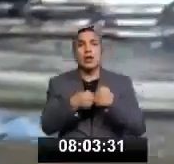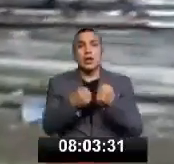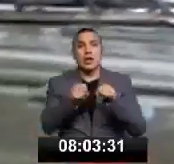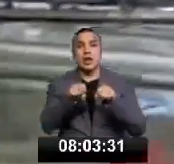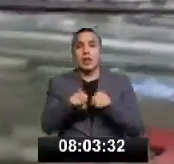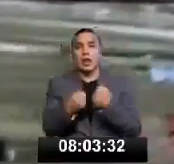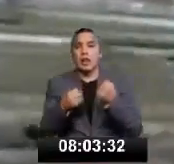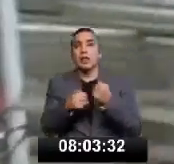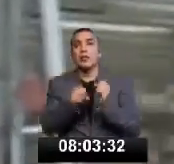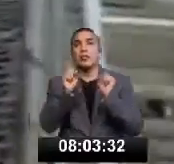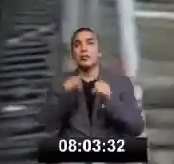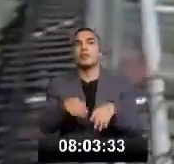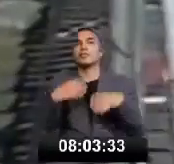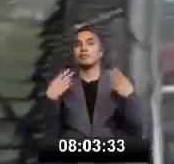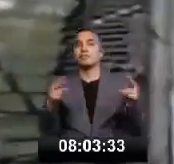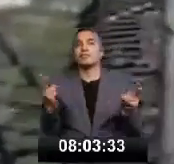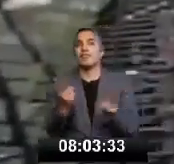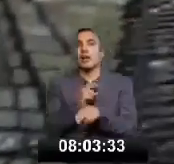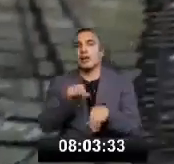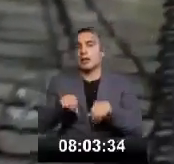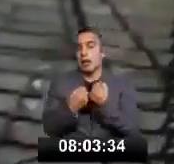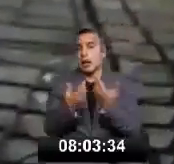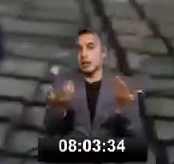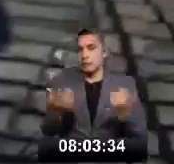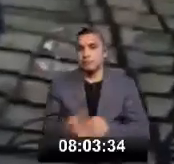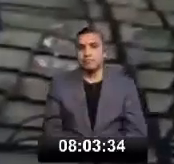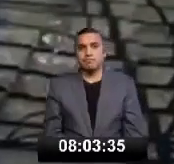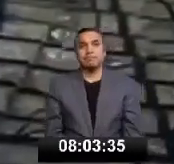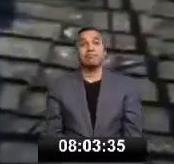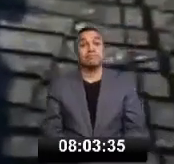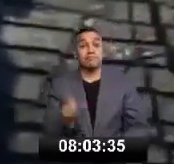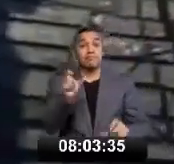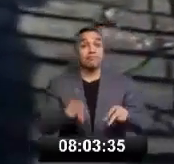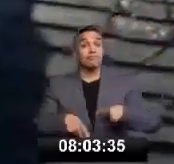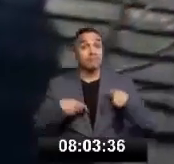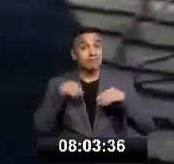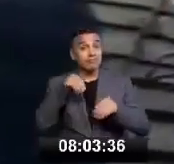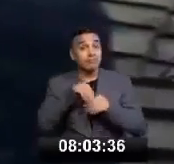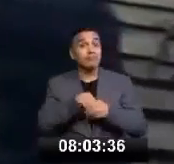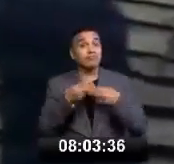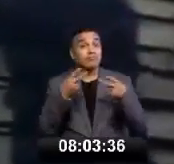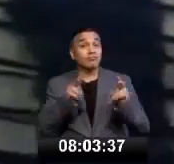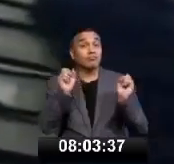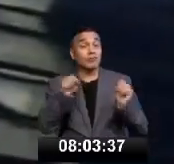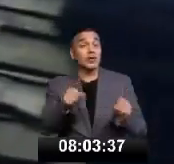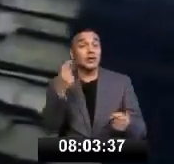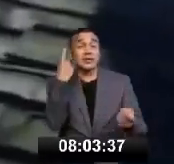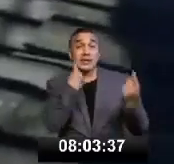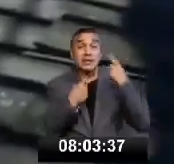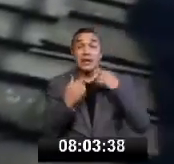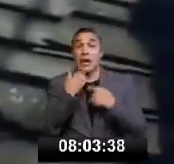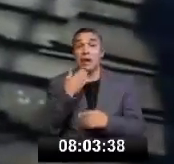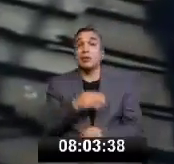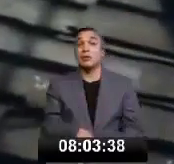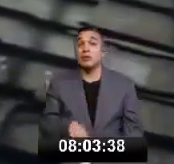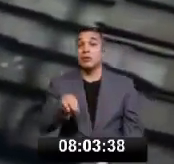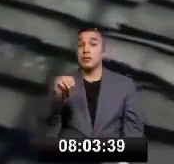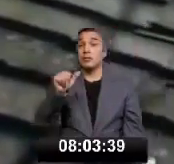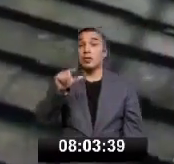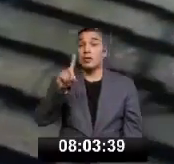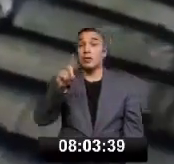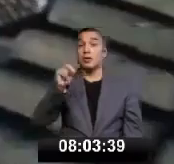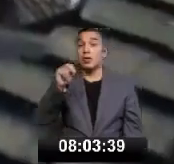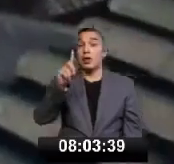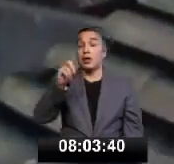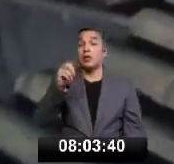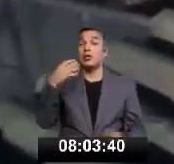estructuras y pueden causar graves daños, afectando obviamente a sus habitantes o a los transeúntes. Como tú señalabas, en la avenida Maldonado existe ese